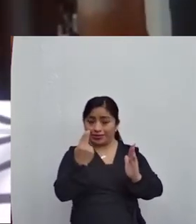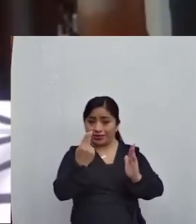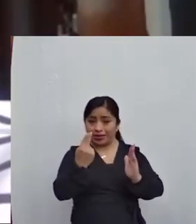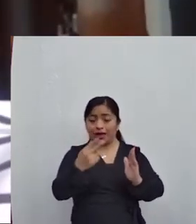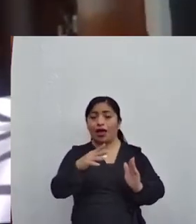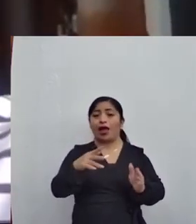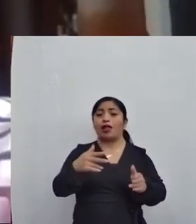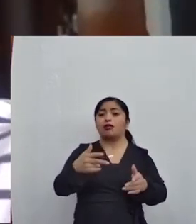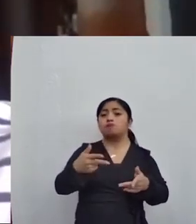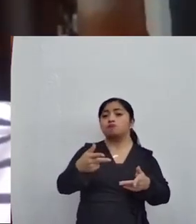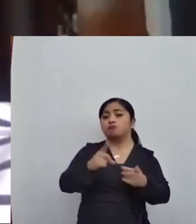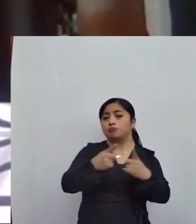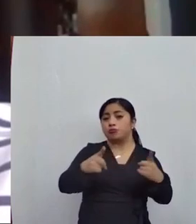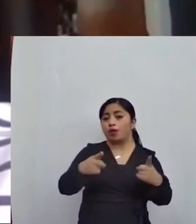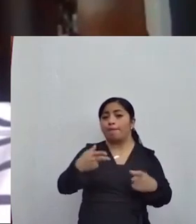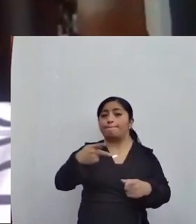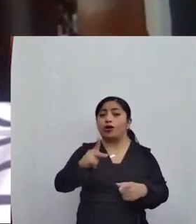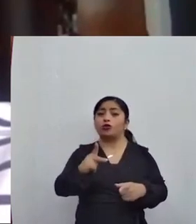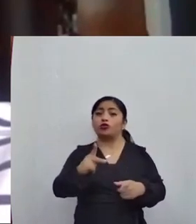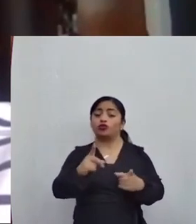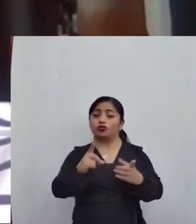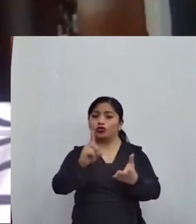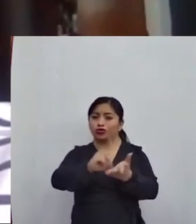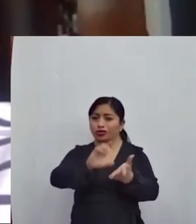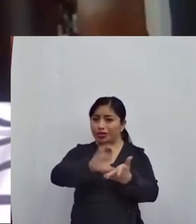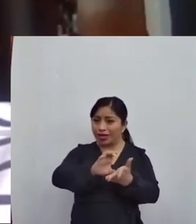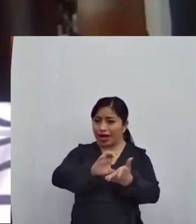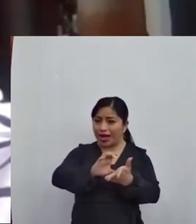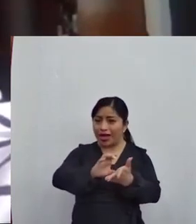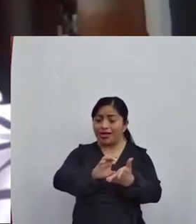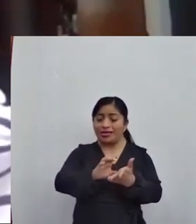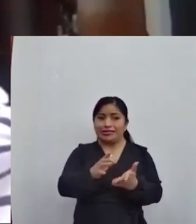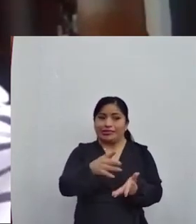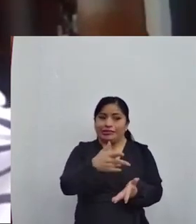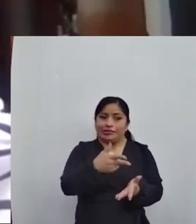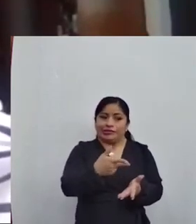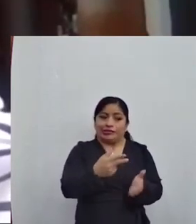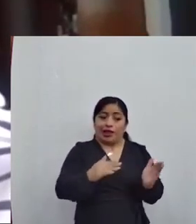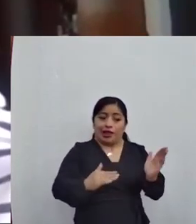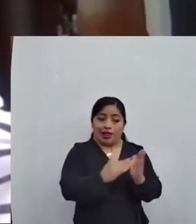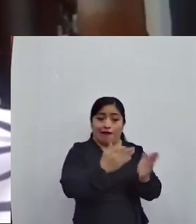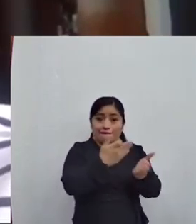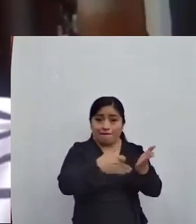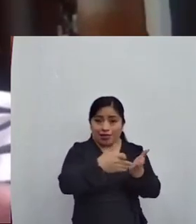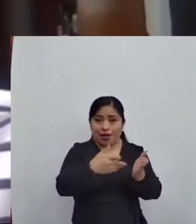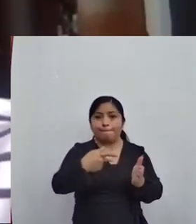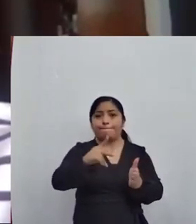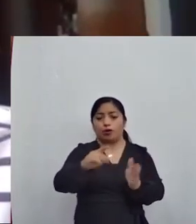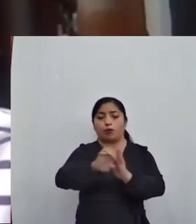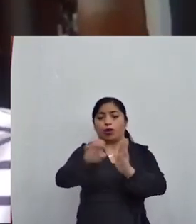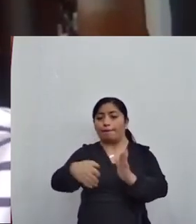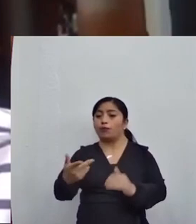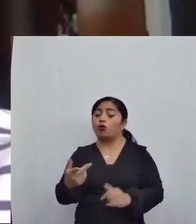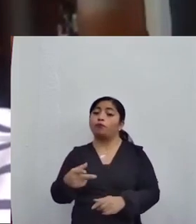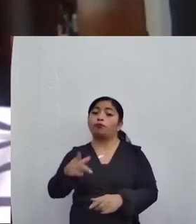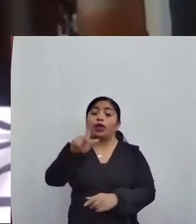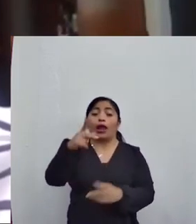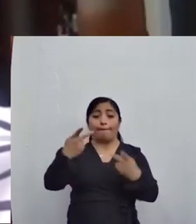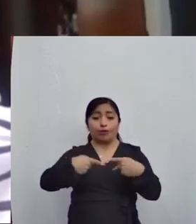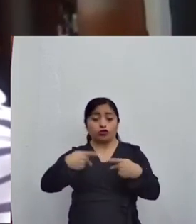desarrollo, su discapacidad se empeora cuando las otras personas que están con él en las escuelas o en los trabajos no los